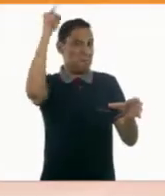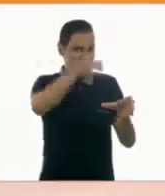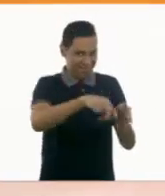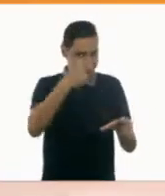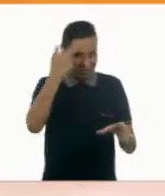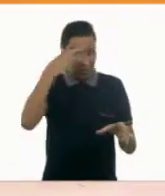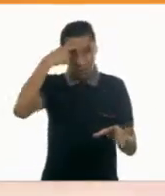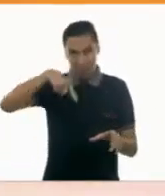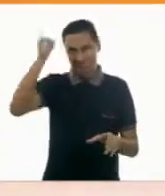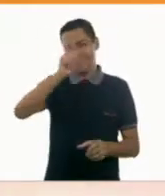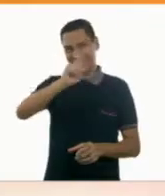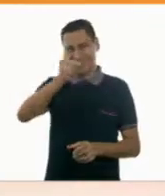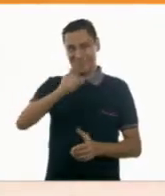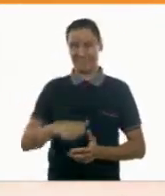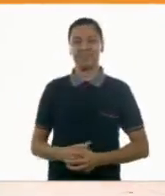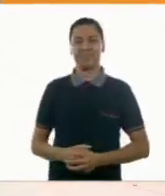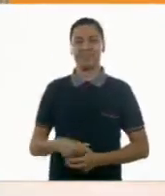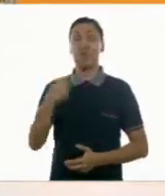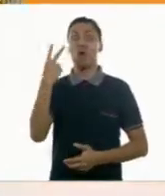no es tan fácil.